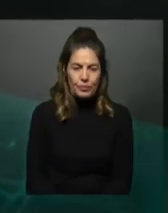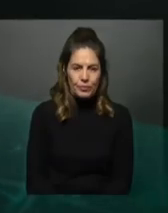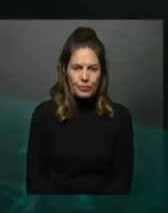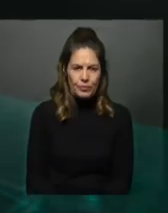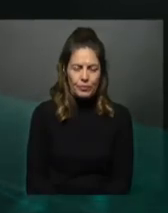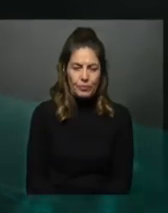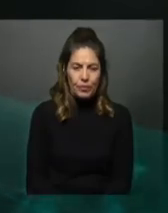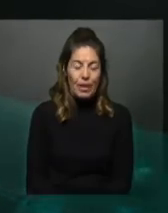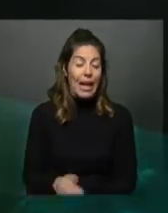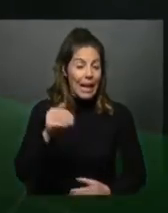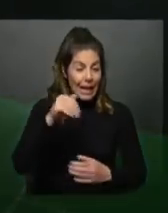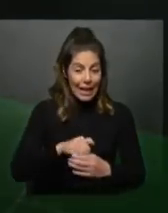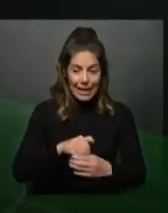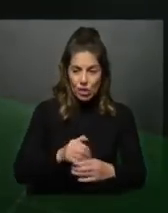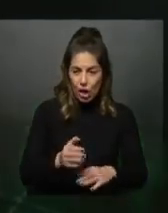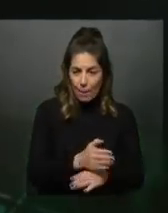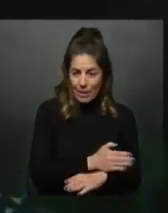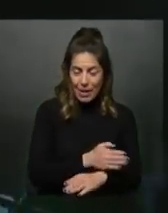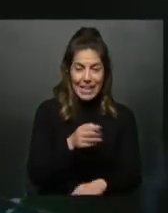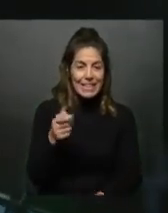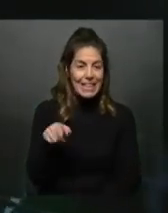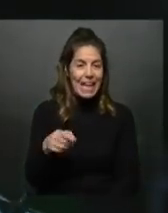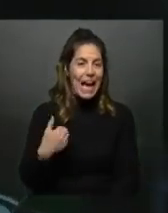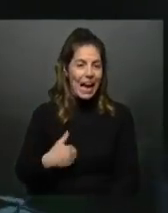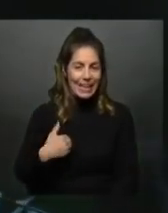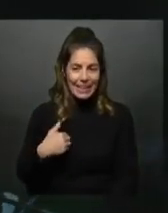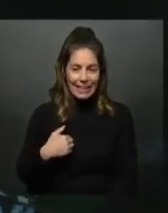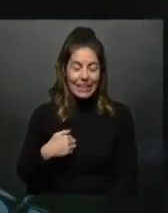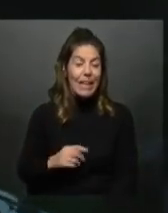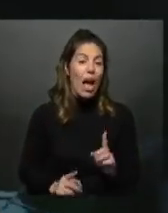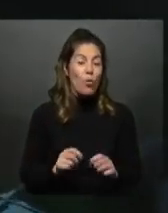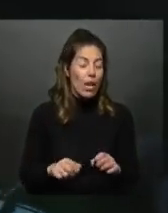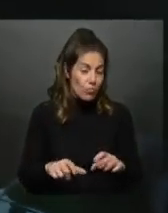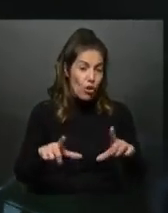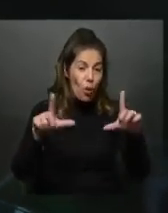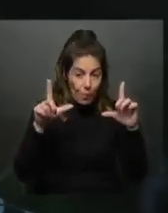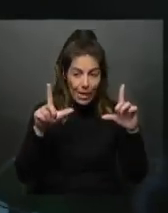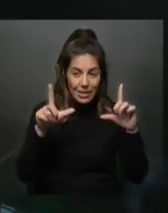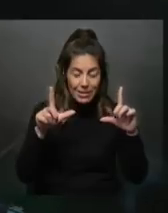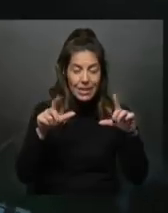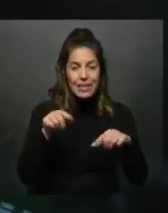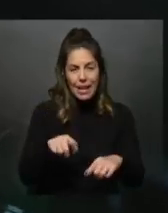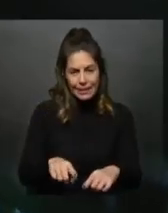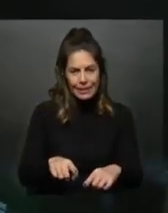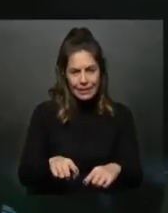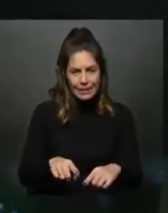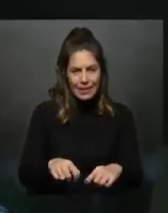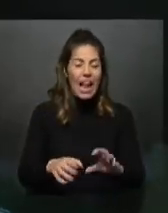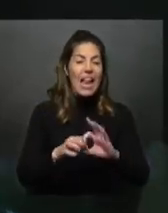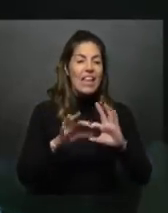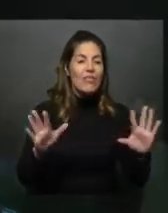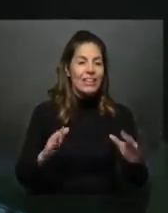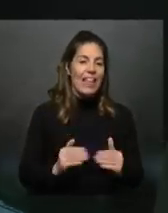bien hubo elecciones primarias en Argentina con algunas sorpresas según analistas de ese país en la libertad